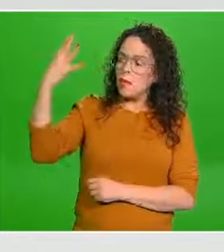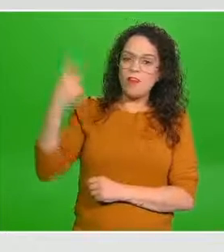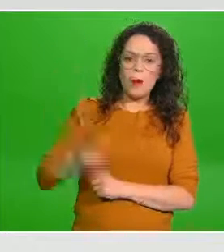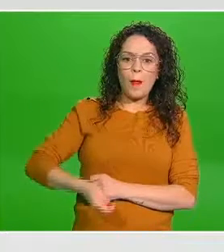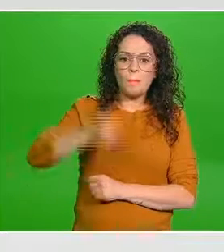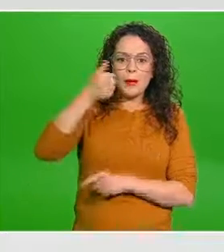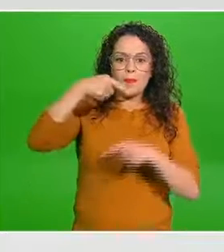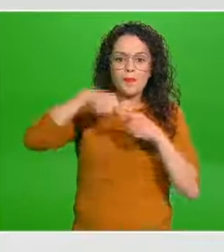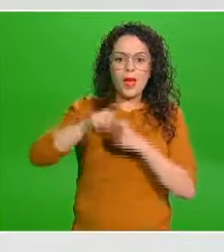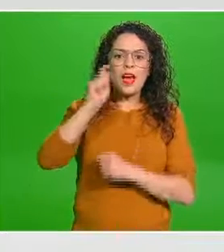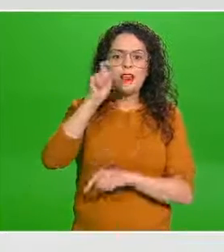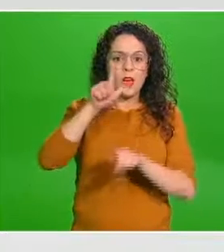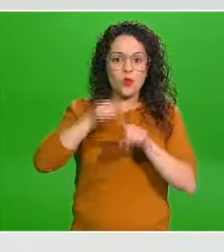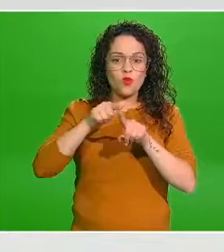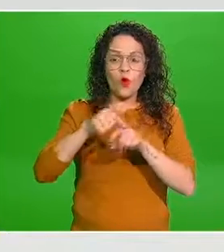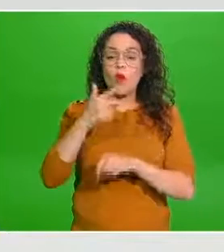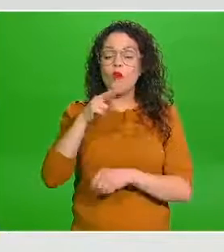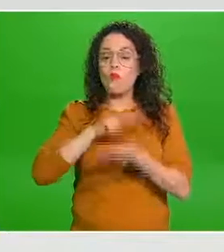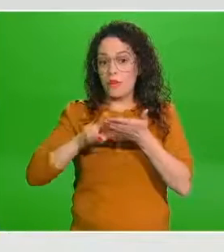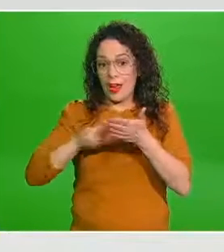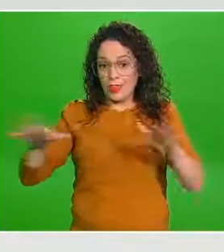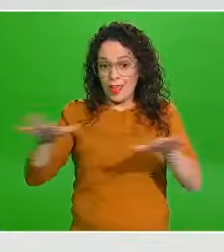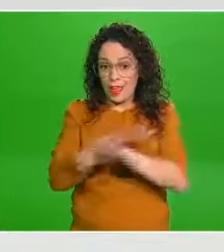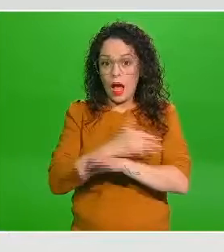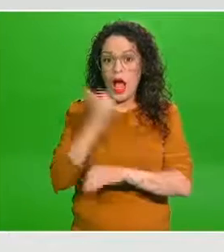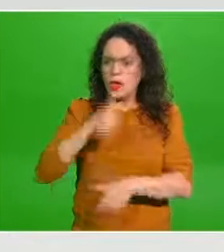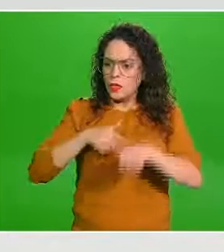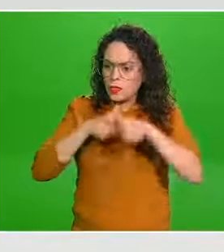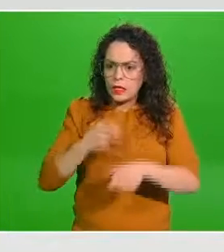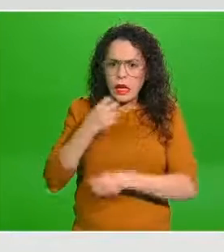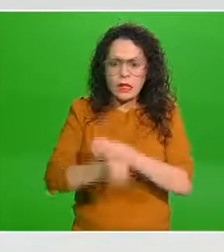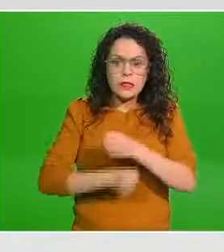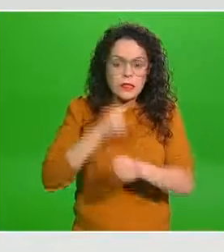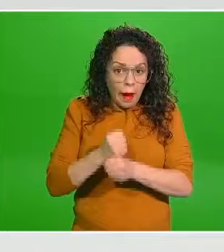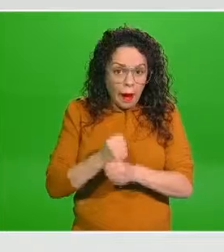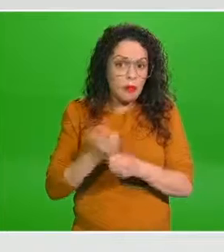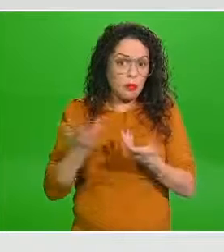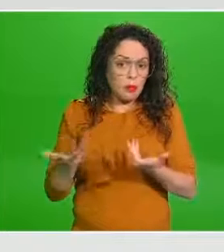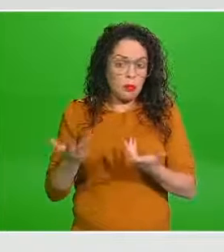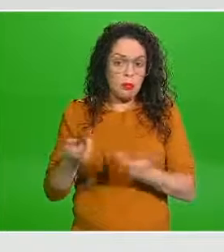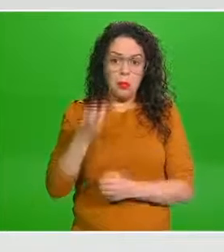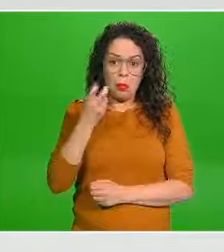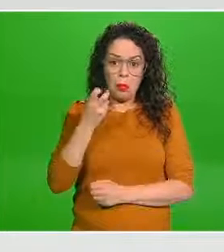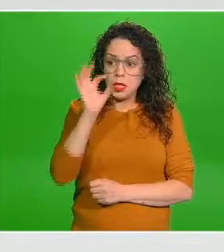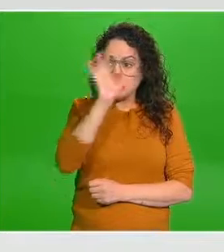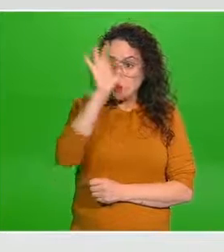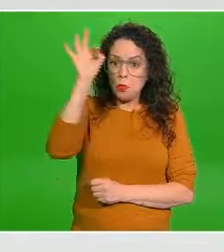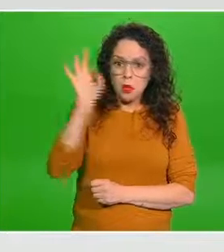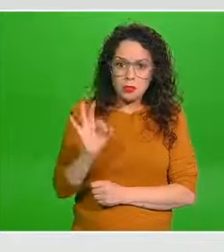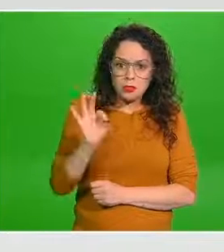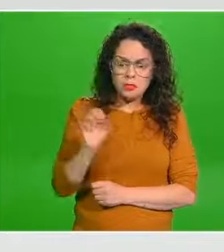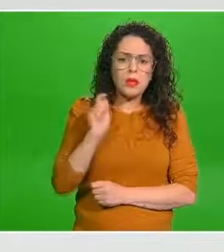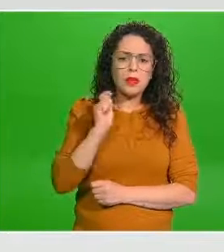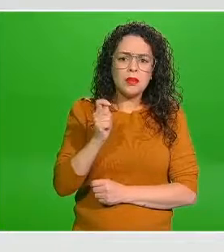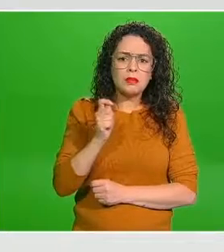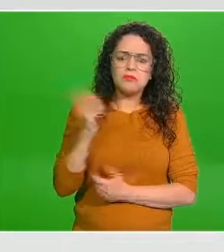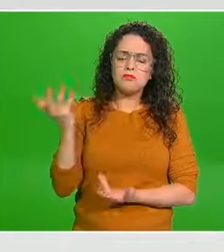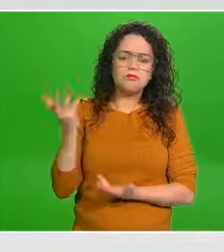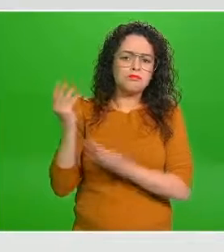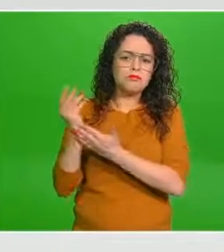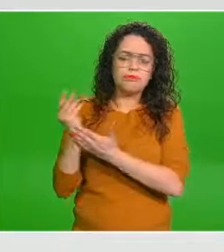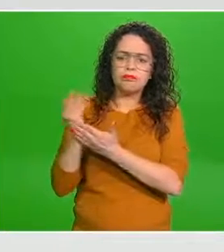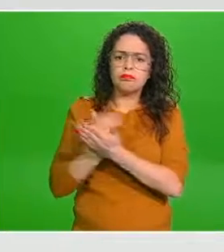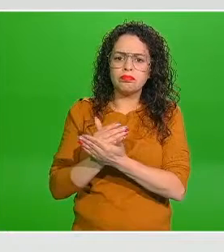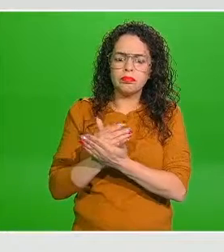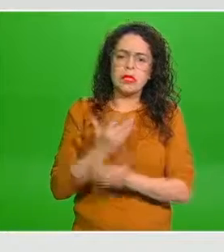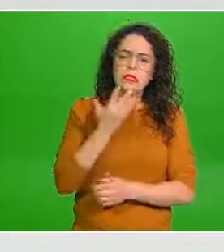a finales del año pasado y que los han mantenido durante este año, en donde inclusive los porcentajes de positividad suelen ya estar en una cifra, están fluctuando